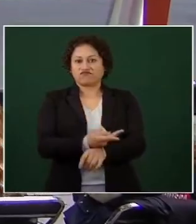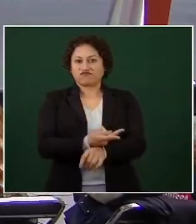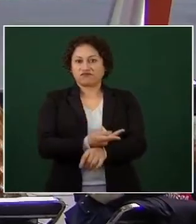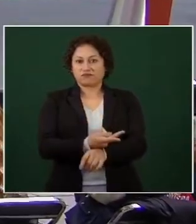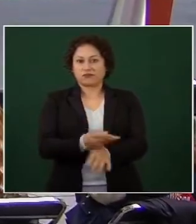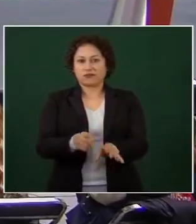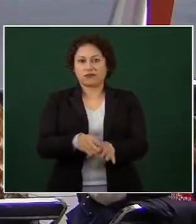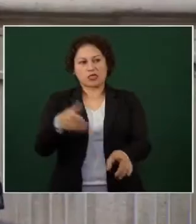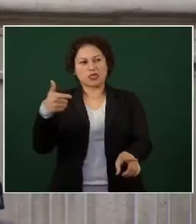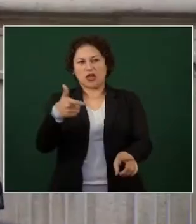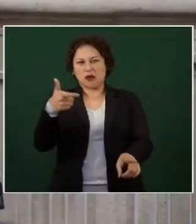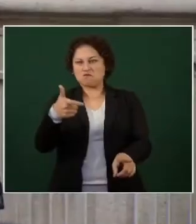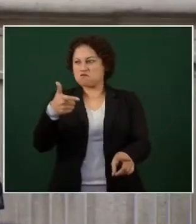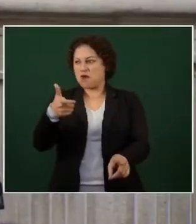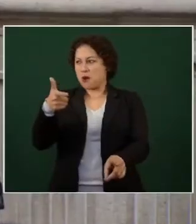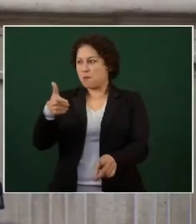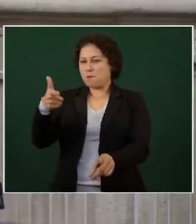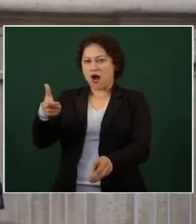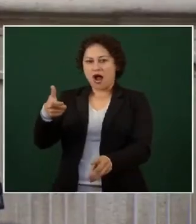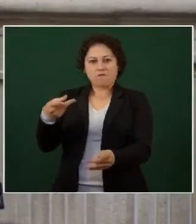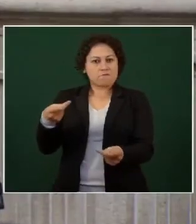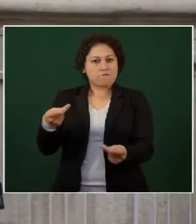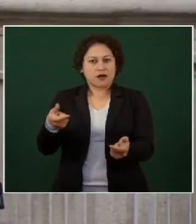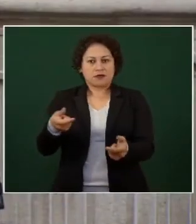Mátalos en caliente.